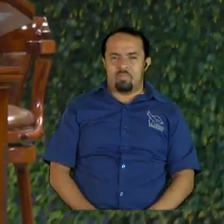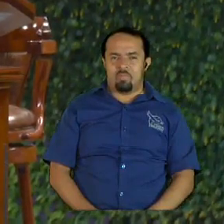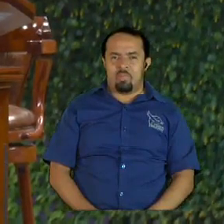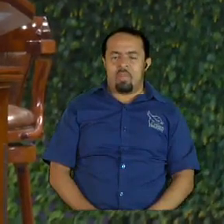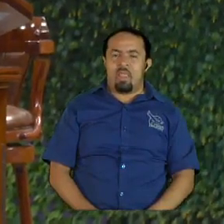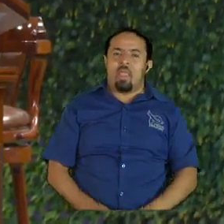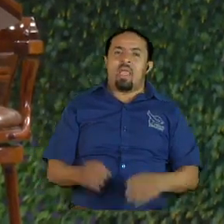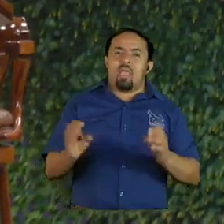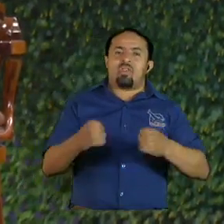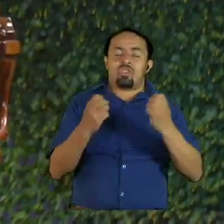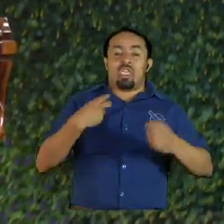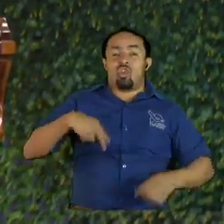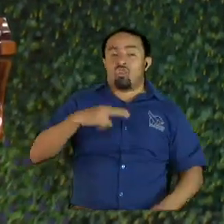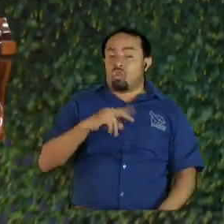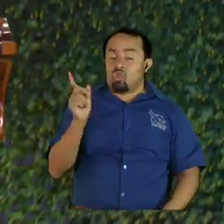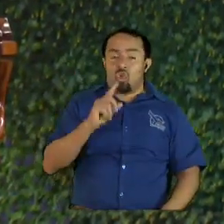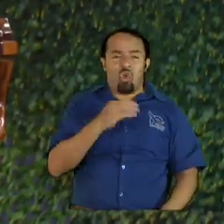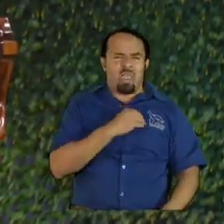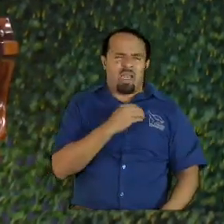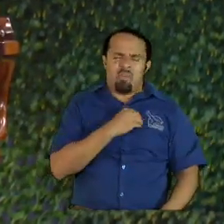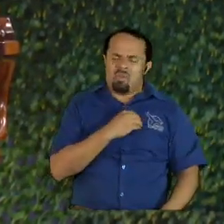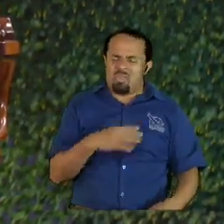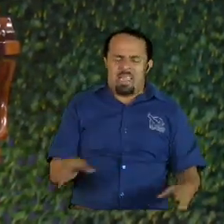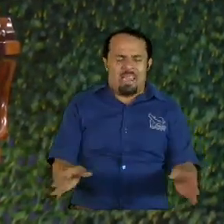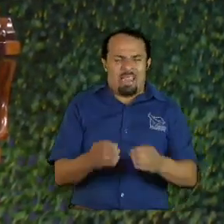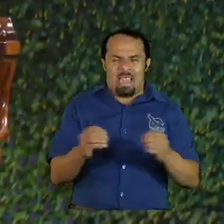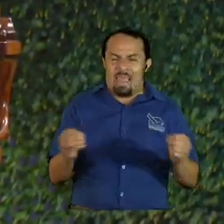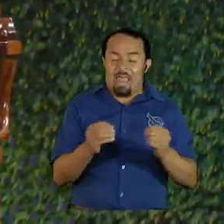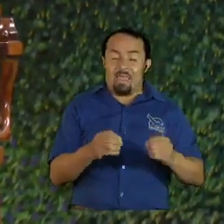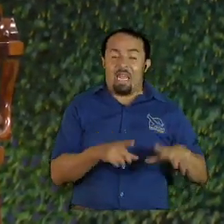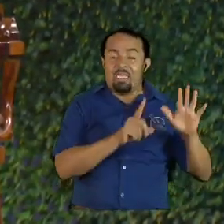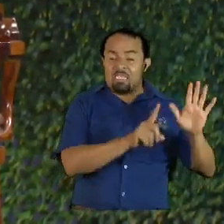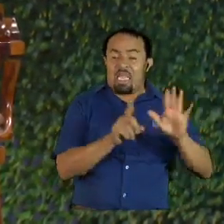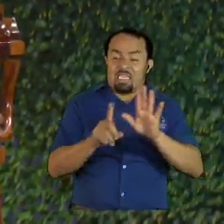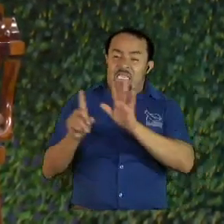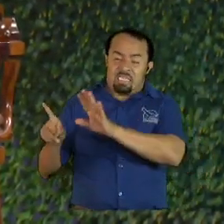Entonces, nosotros no queremos nada con ese 6.